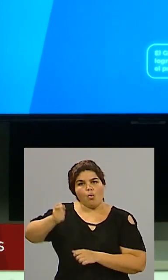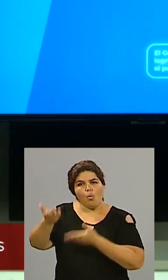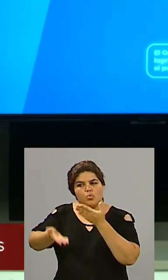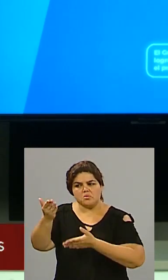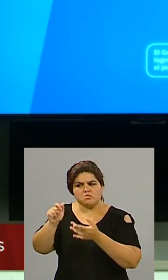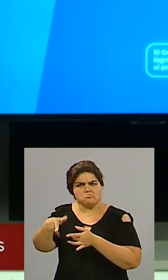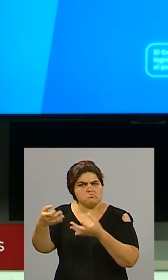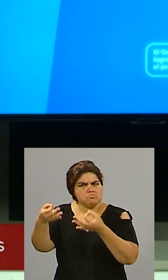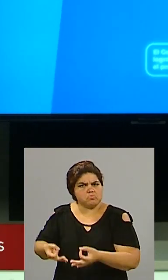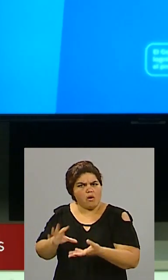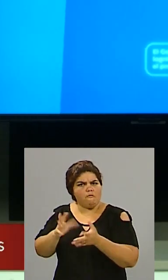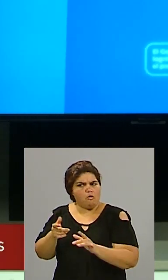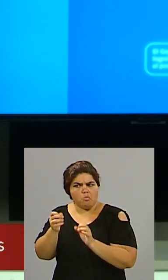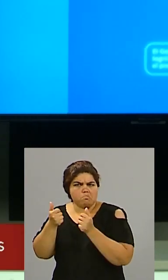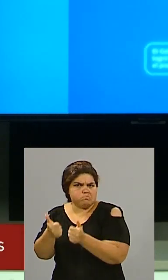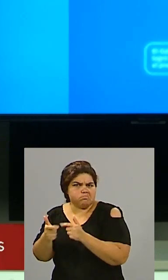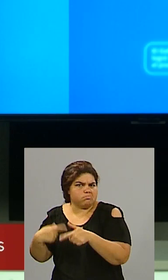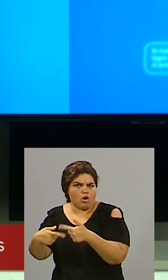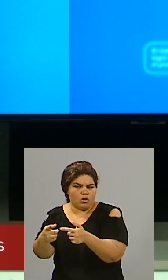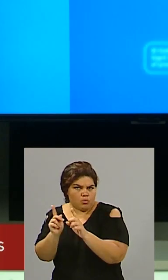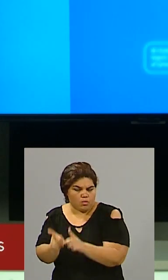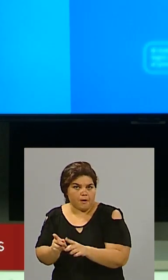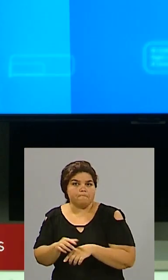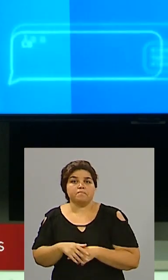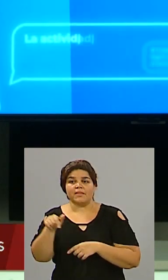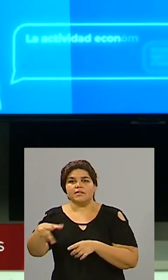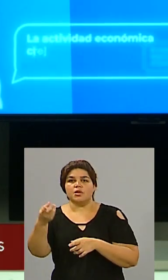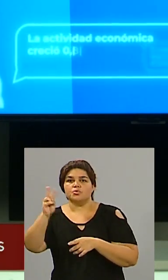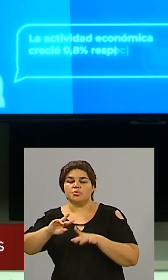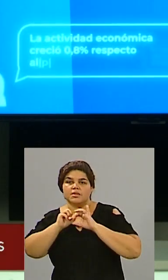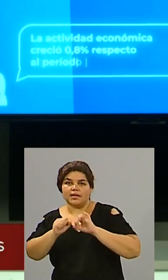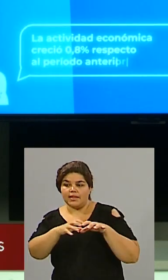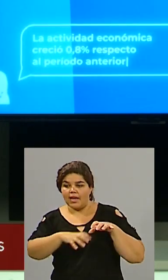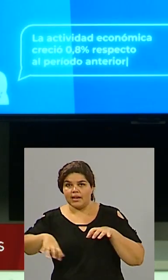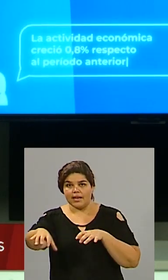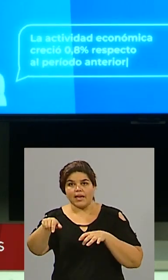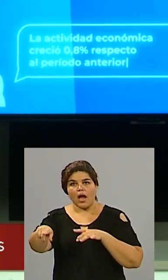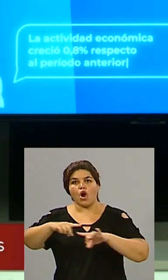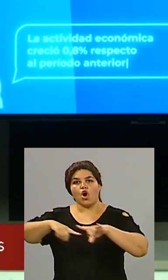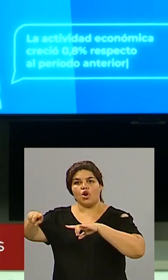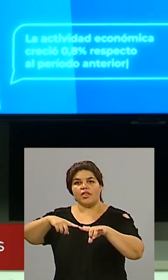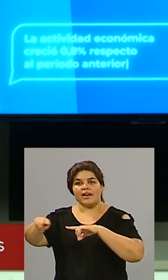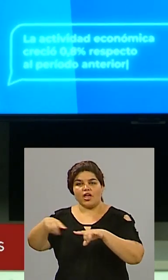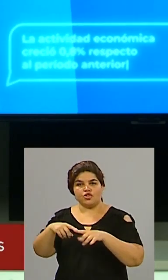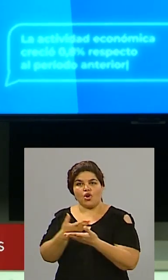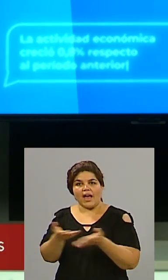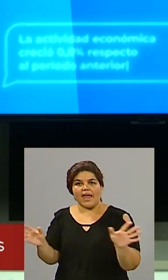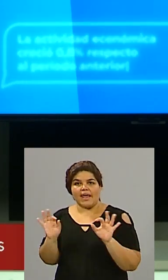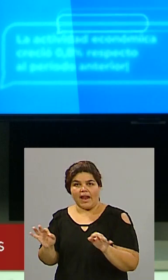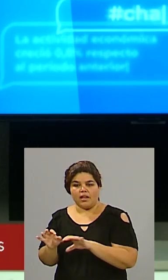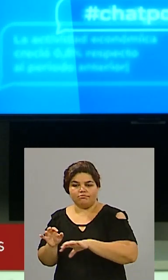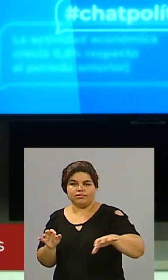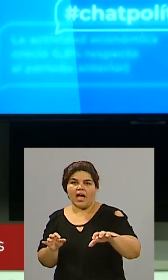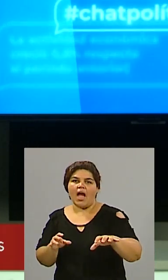Y nuestra idea es, en esa subsecretaría, tener una coordinación general y tener abogados coordinadores para